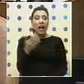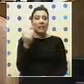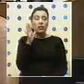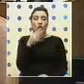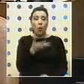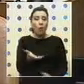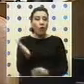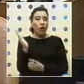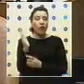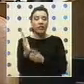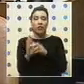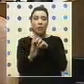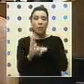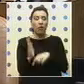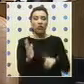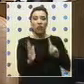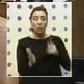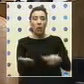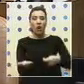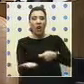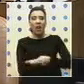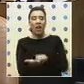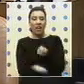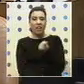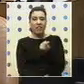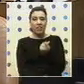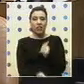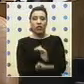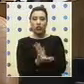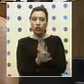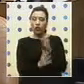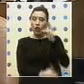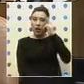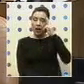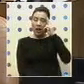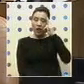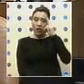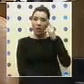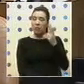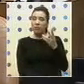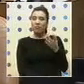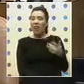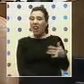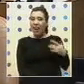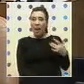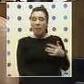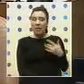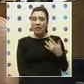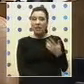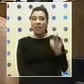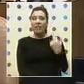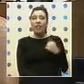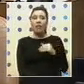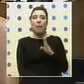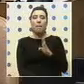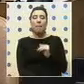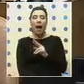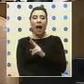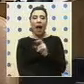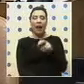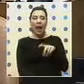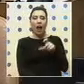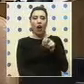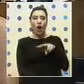desarrollo de proyectos ni inversión. Todos recordamos los episodios lamentables como el de Barrancones y otros